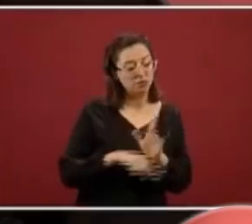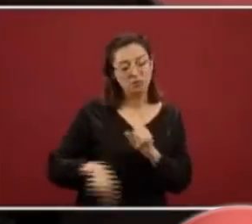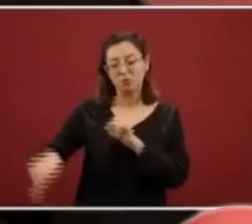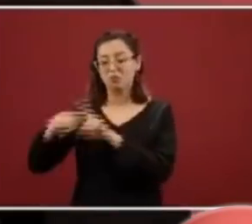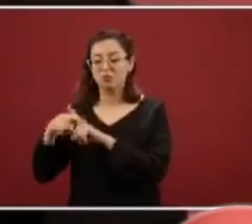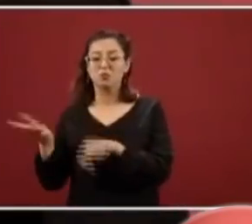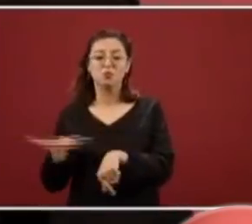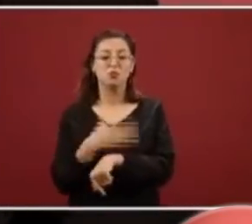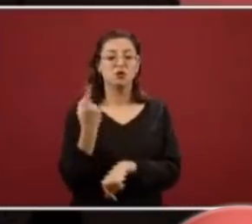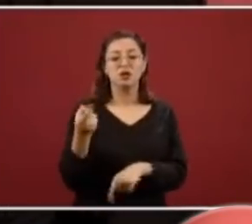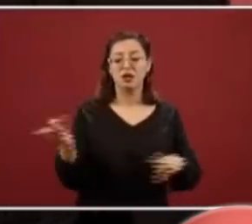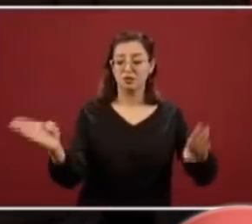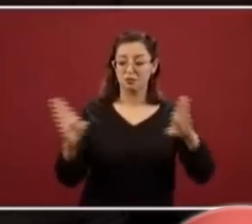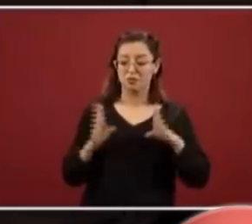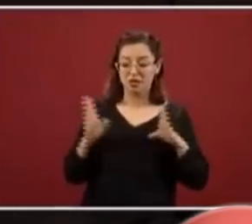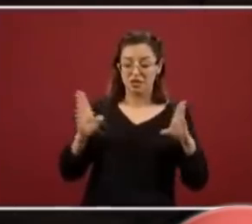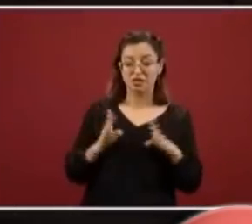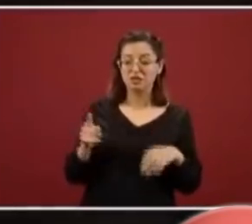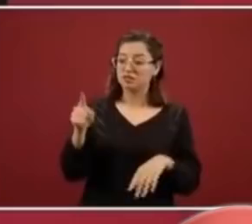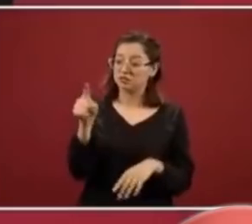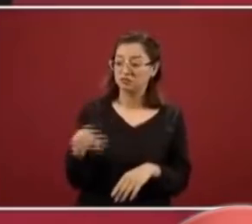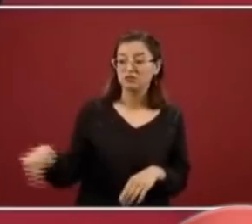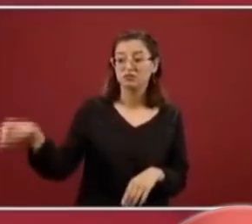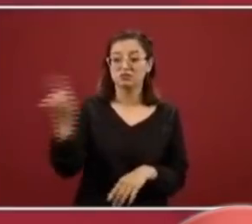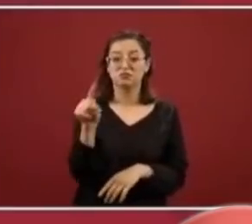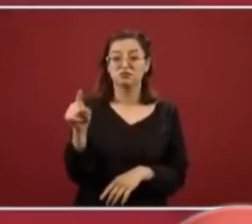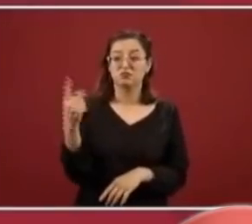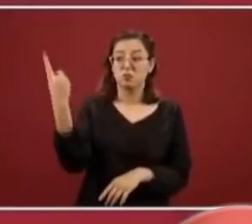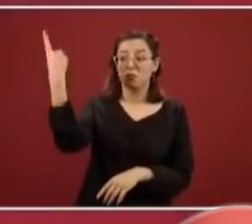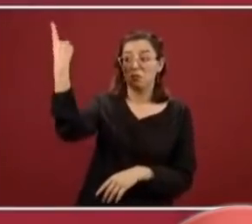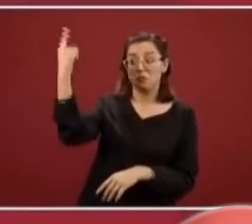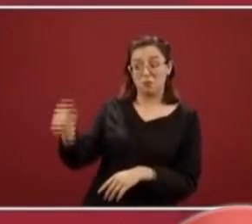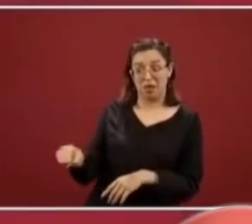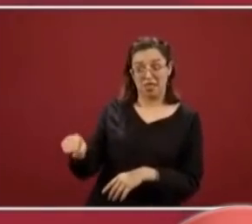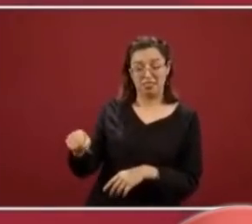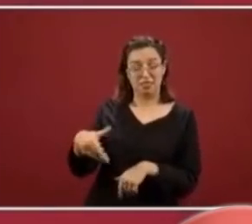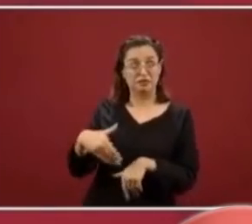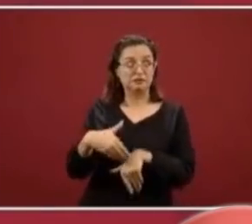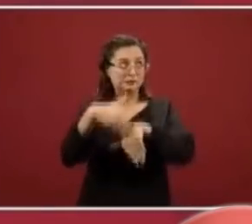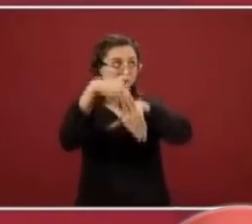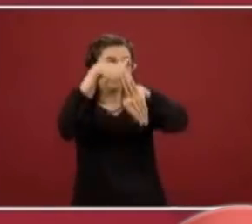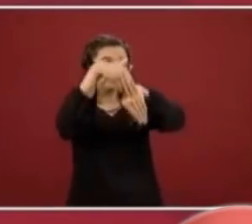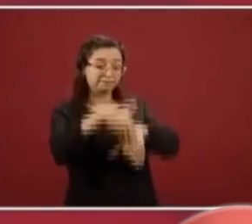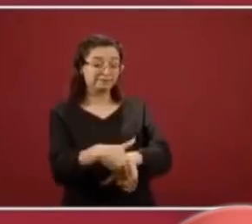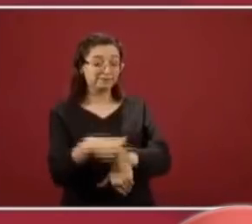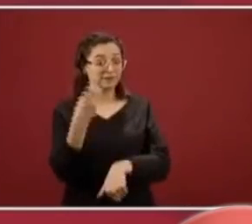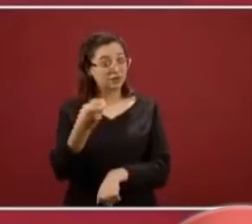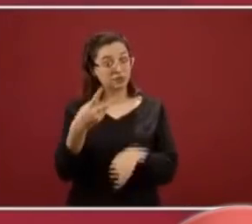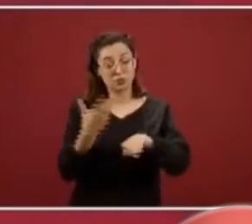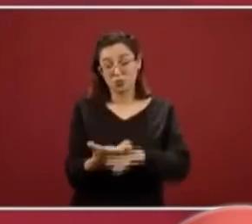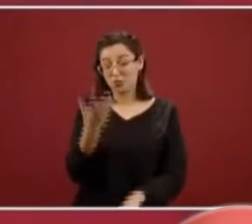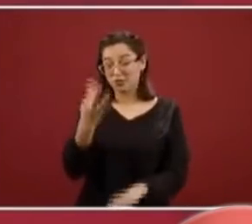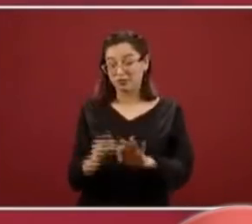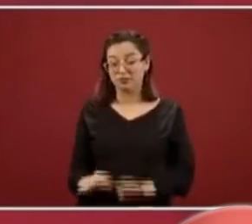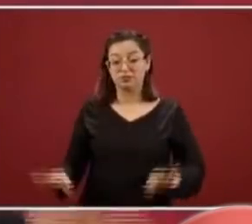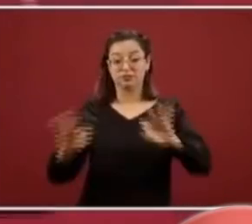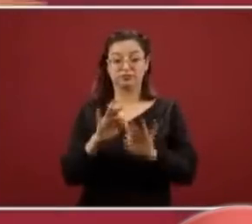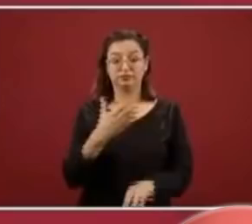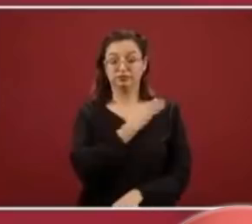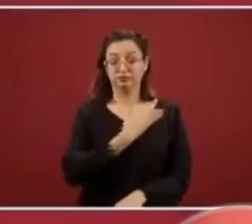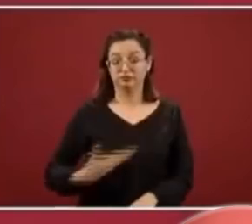órdenes, eso hay que subrayarlo, del comandante supremo en